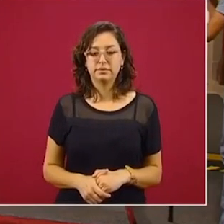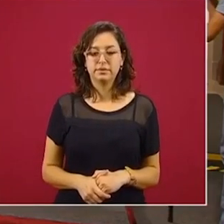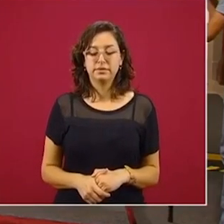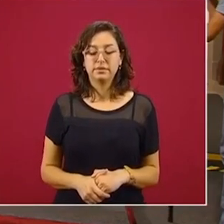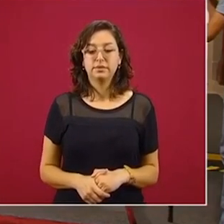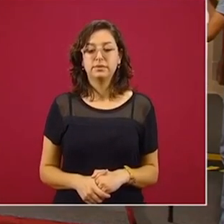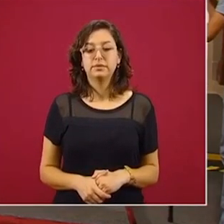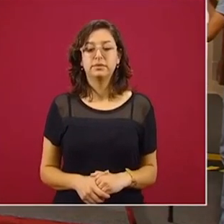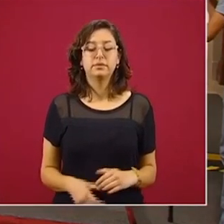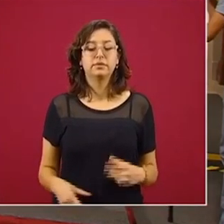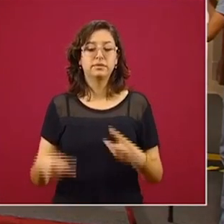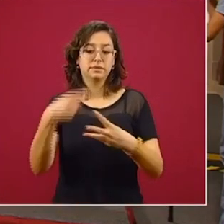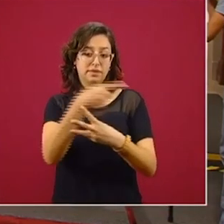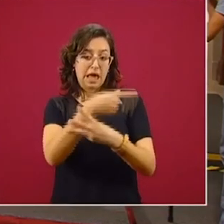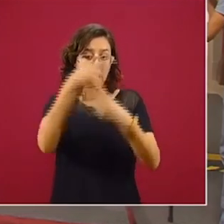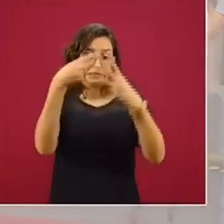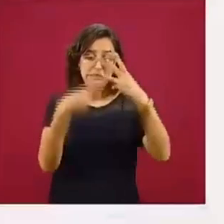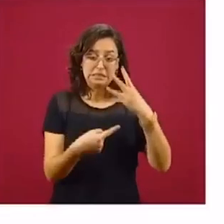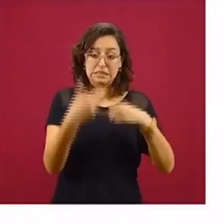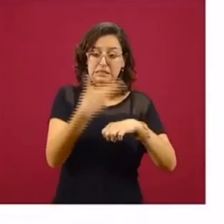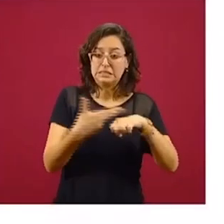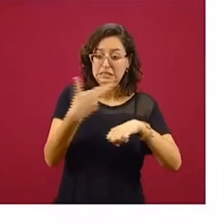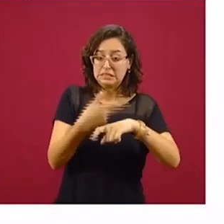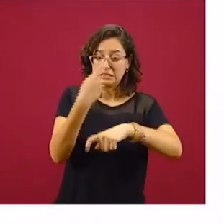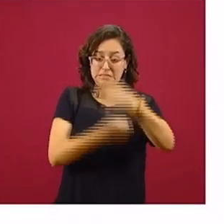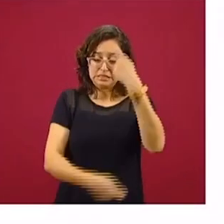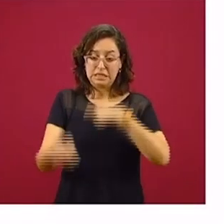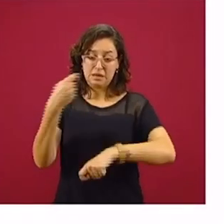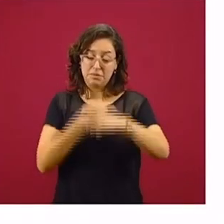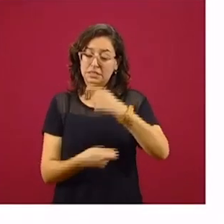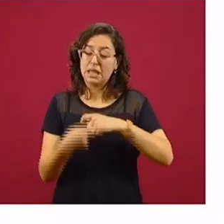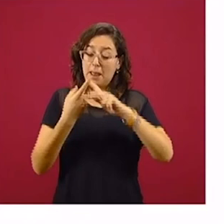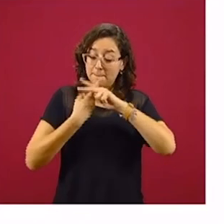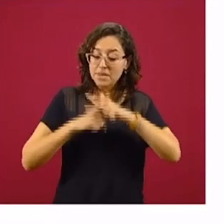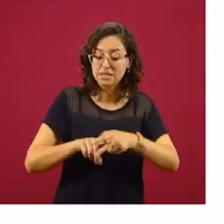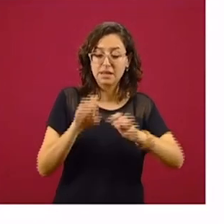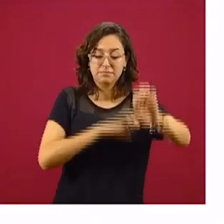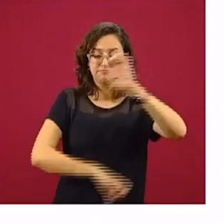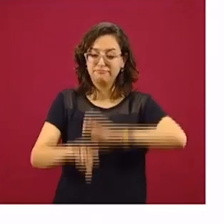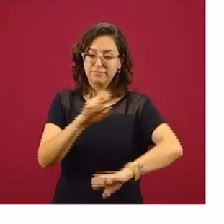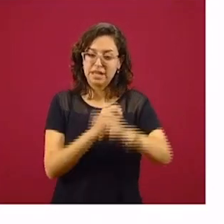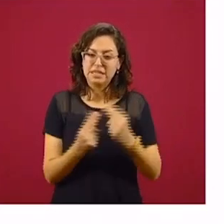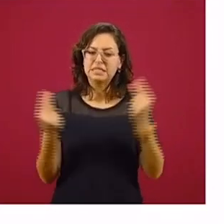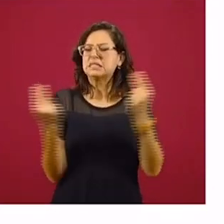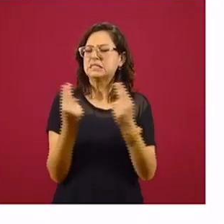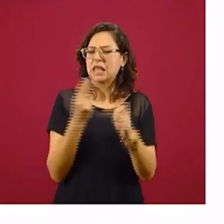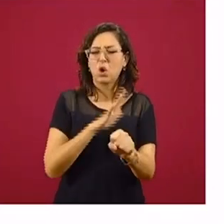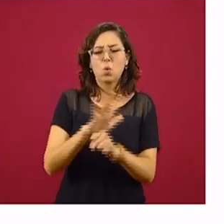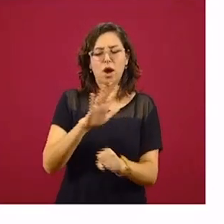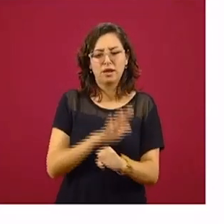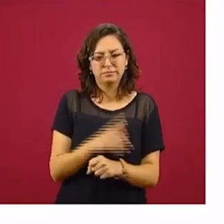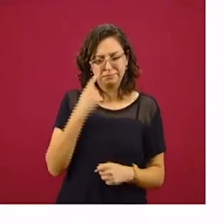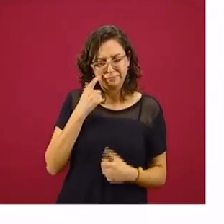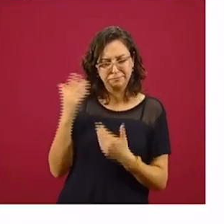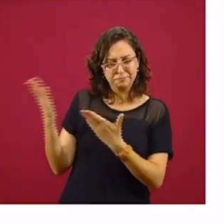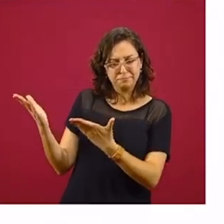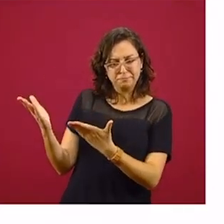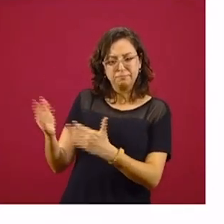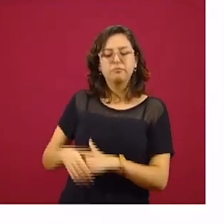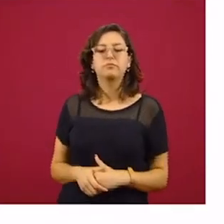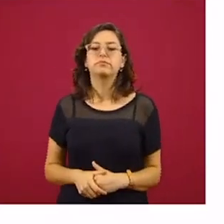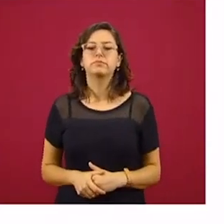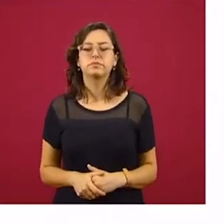Ubicamos tres trámites como los principales para abrir una empresa. Nos referiremos a dos de la esfera